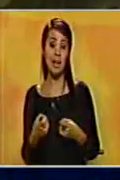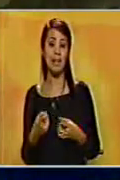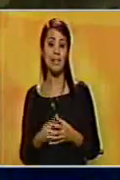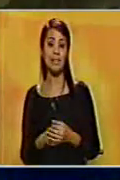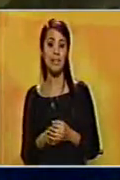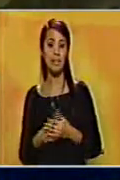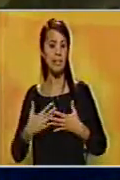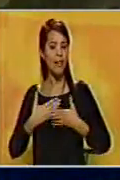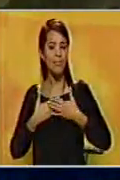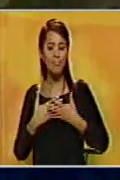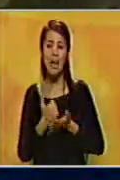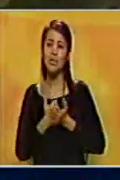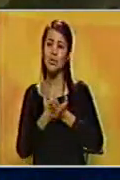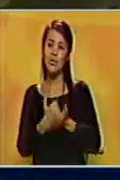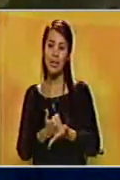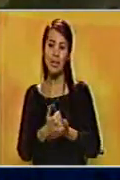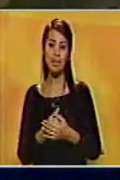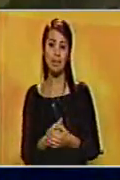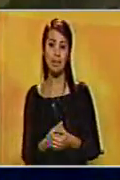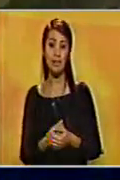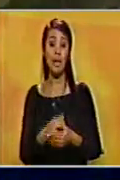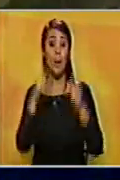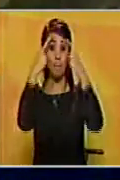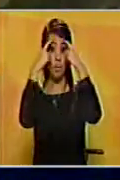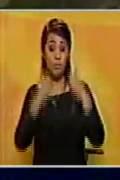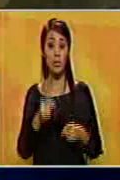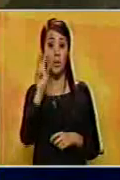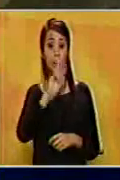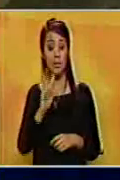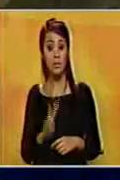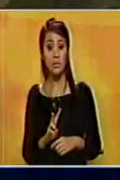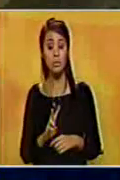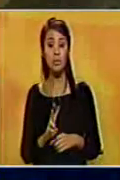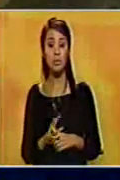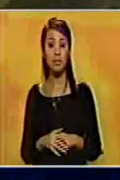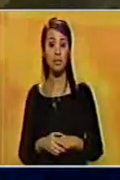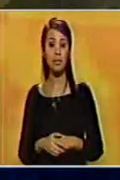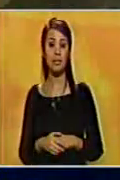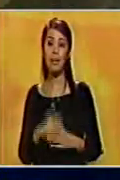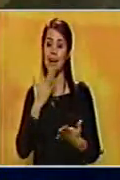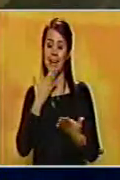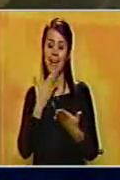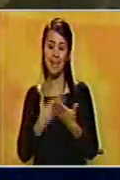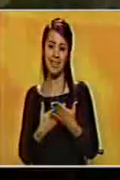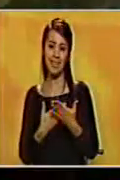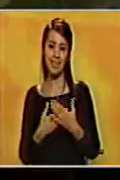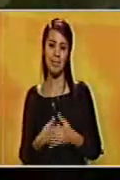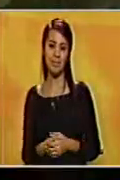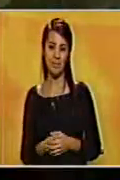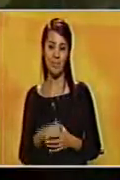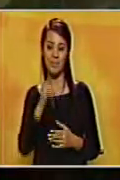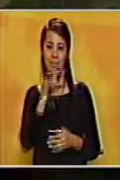sus dones, esos profesionales venezolanos que inspiran y son orgullo, gracias. Nelcy Oviedo, Noticiero Venevisión.